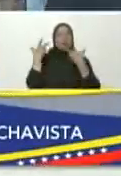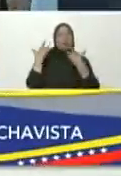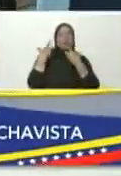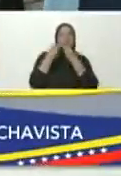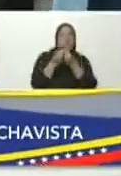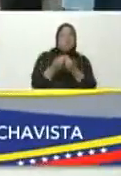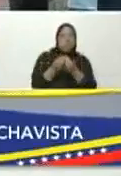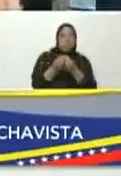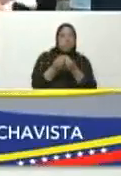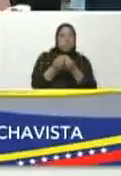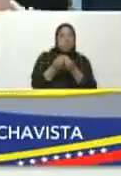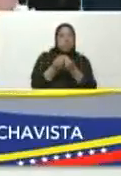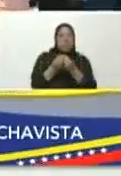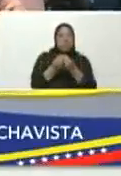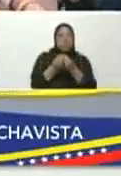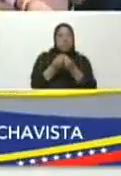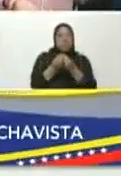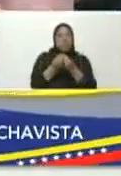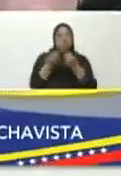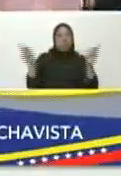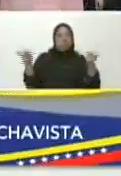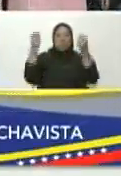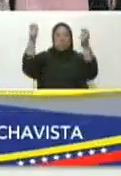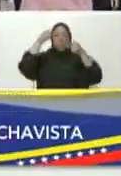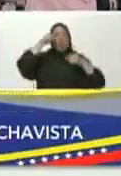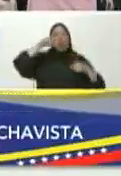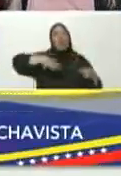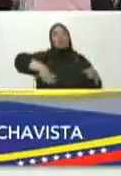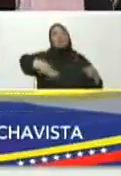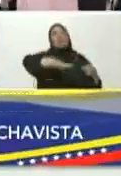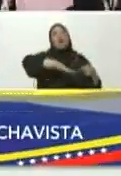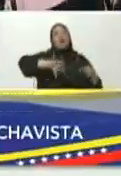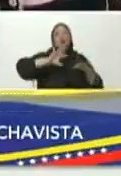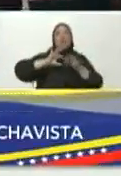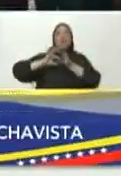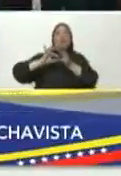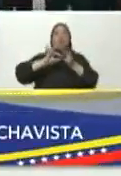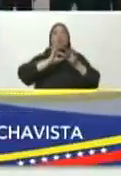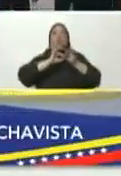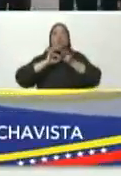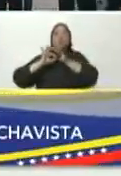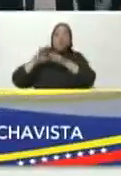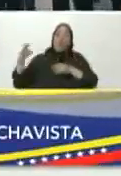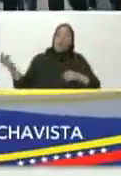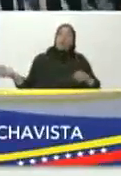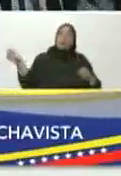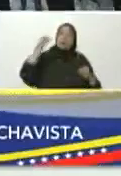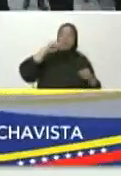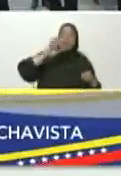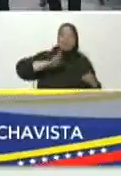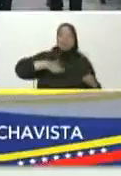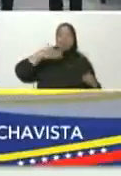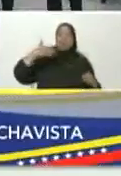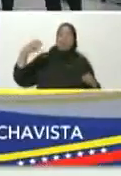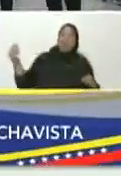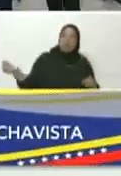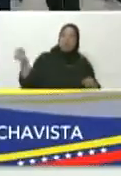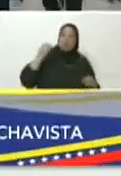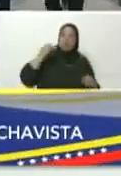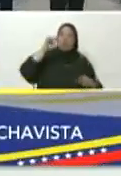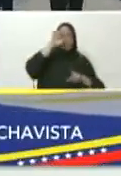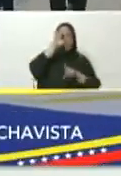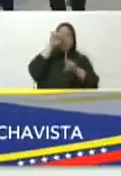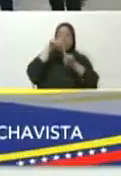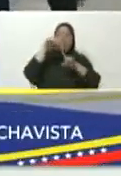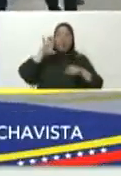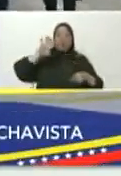vamos? Y digo la consigna, organizar, unir y sumar a todo el que pueda ser sumado tras el objetivo